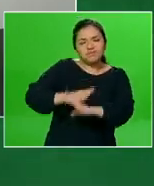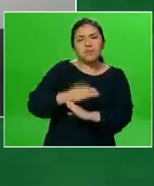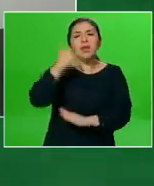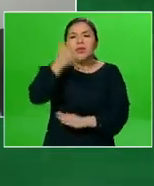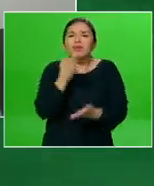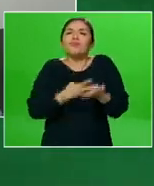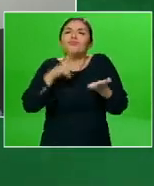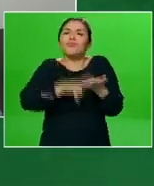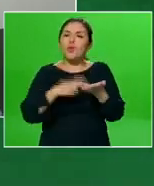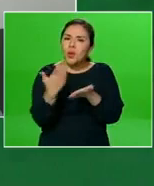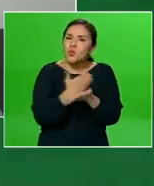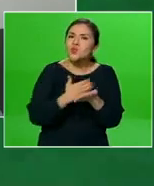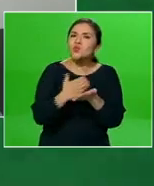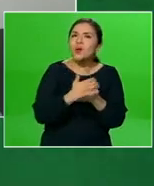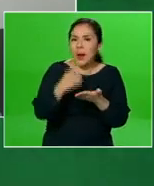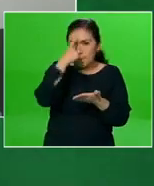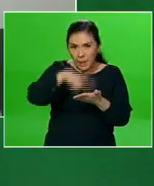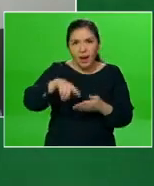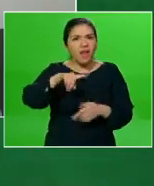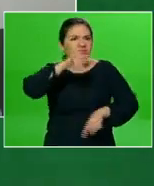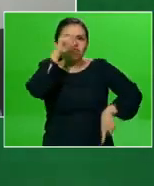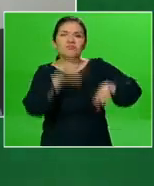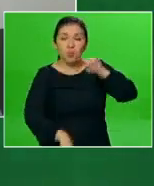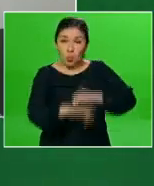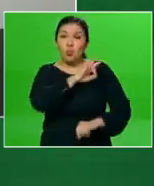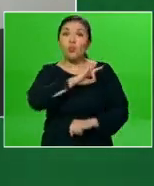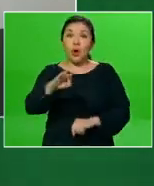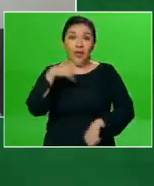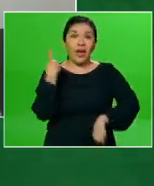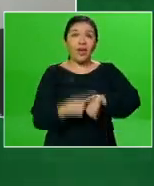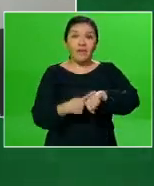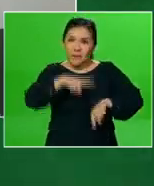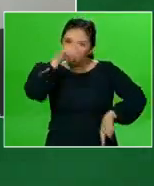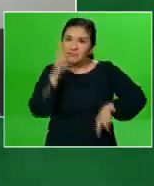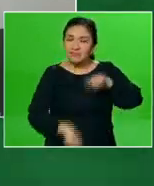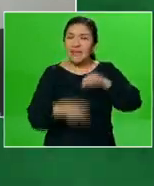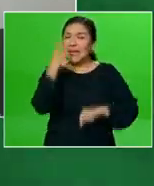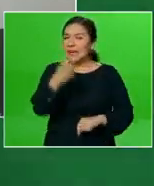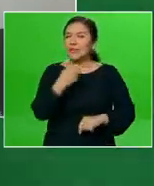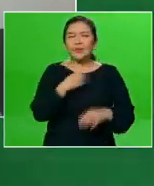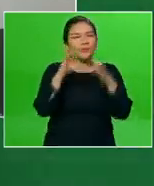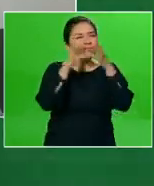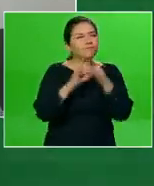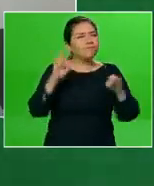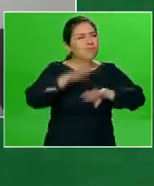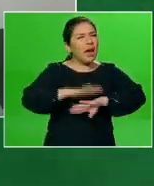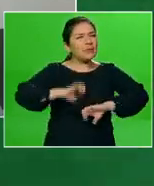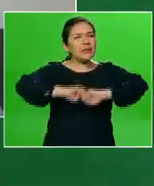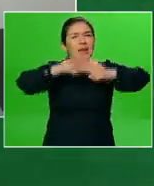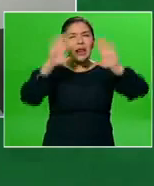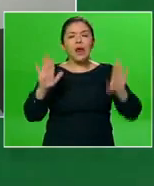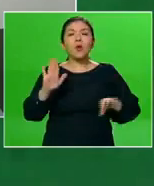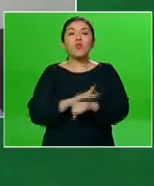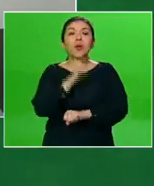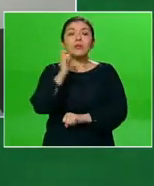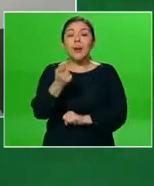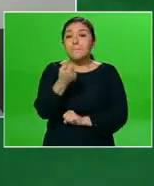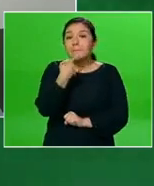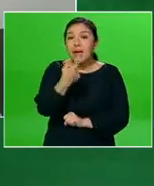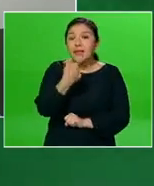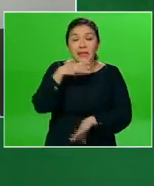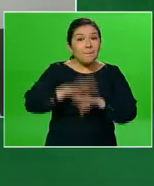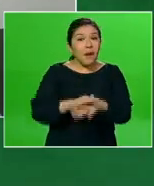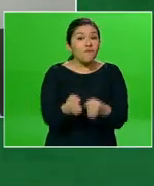y en algunos casos revertir la entonces quiero ser muy claro decir tanto porque estamos hablando de un medicamento muy